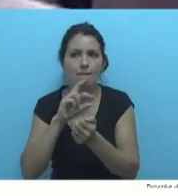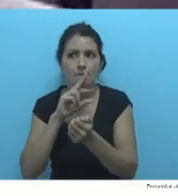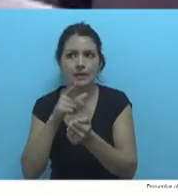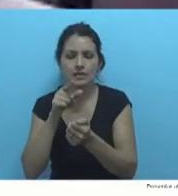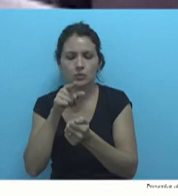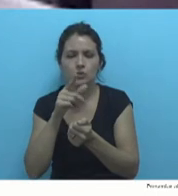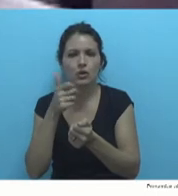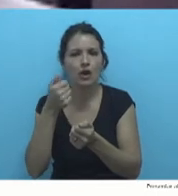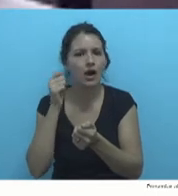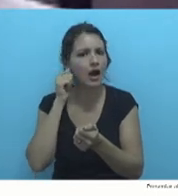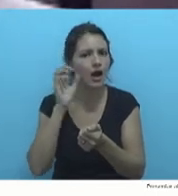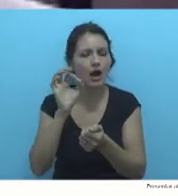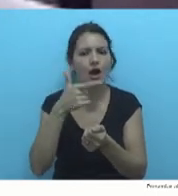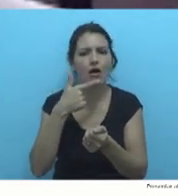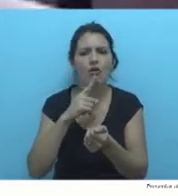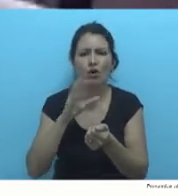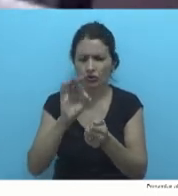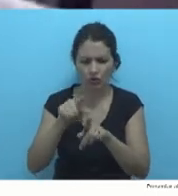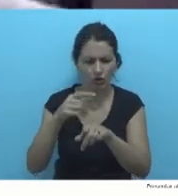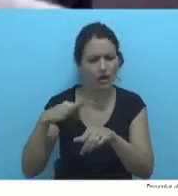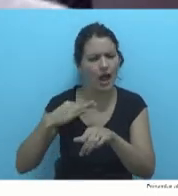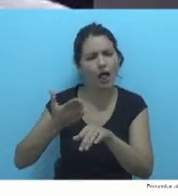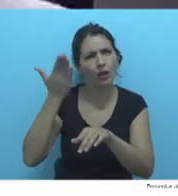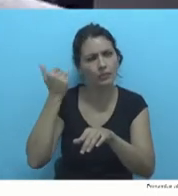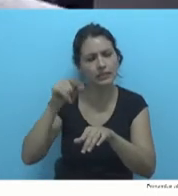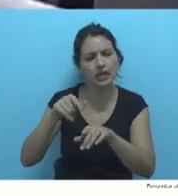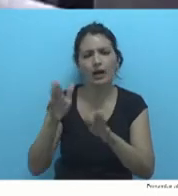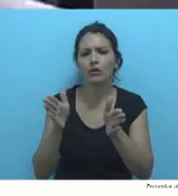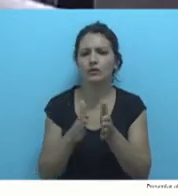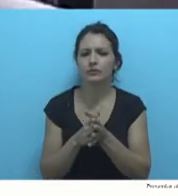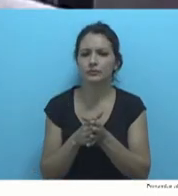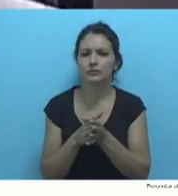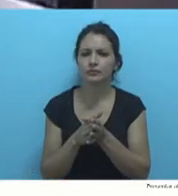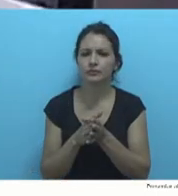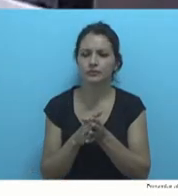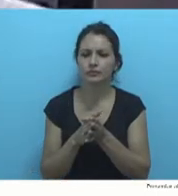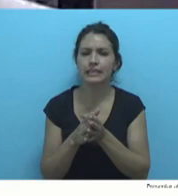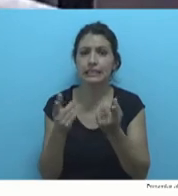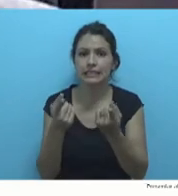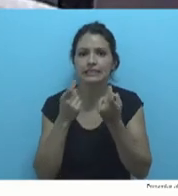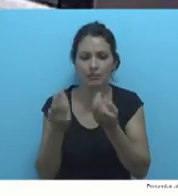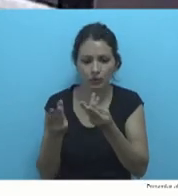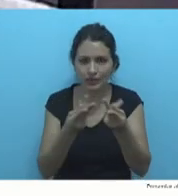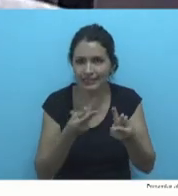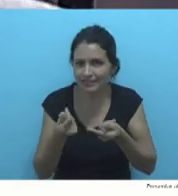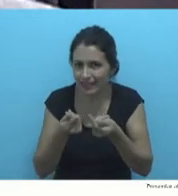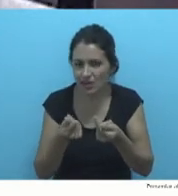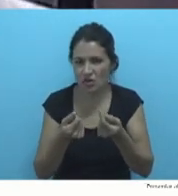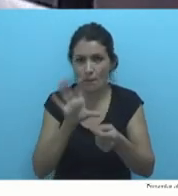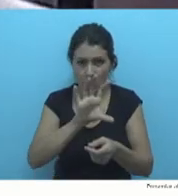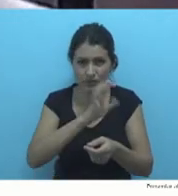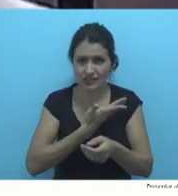4 o 5 meses de la pandemia con el país parado, con la provincia parado, de generar recursos para sostener al Estado. Y una de